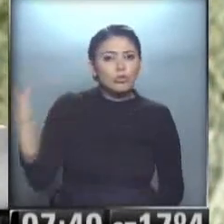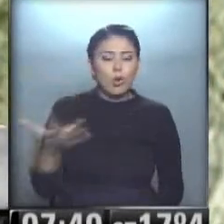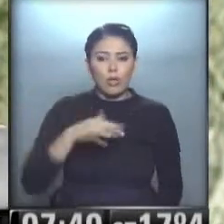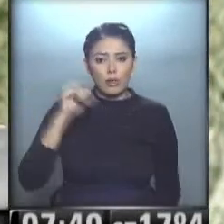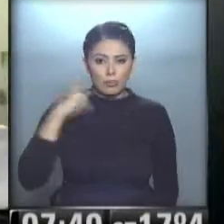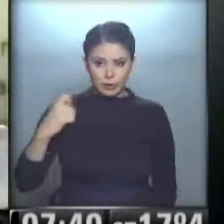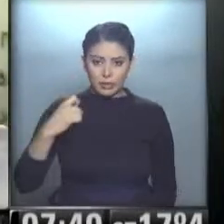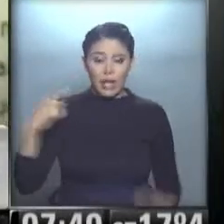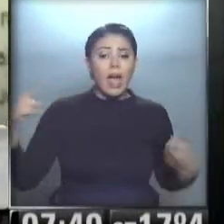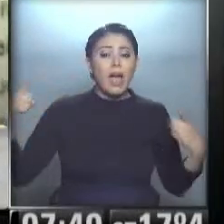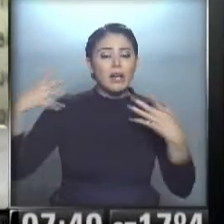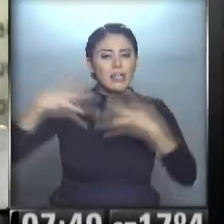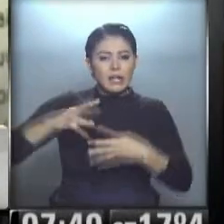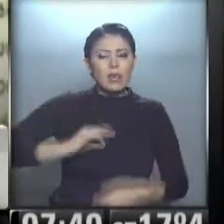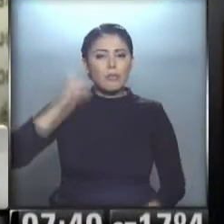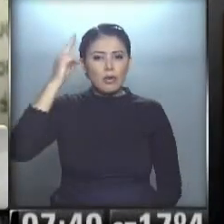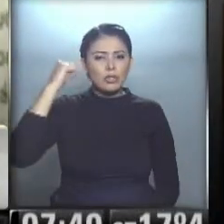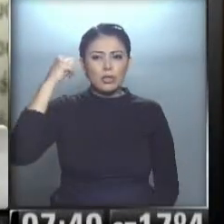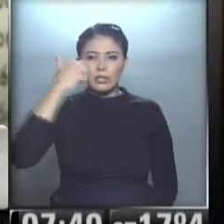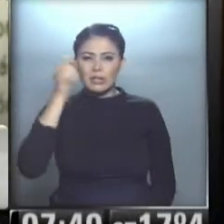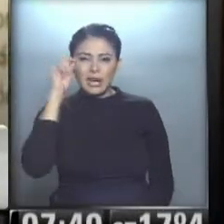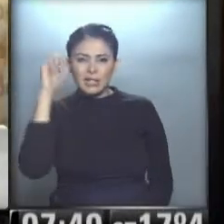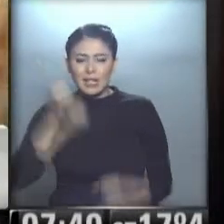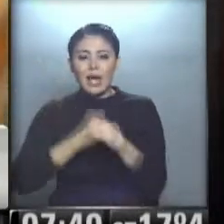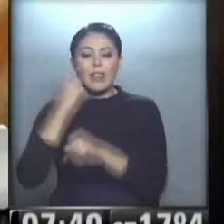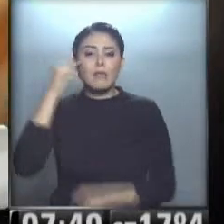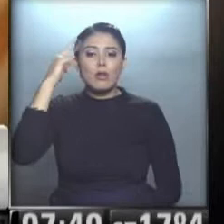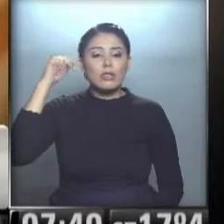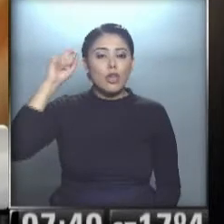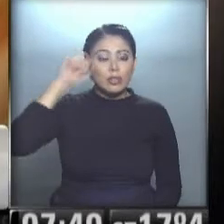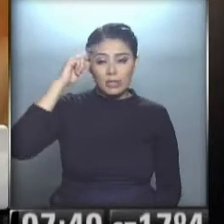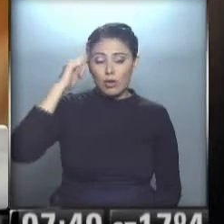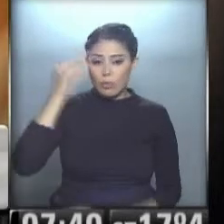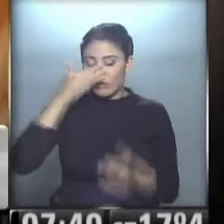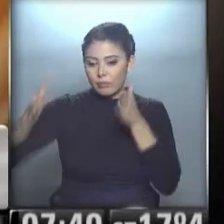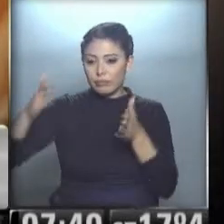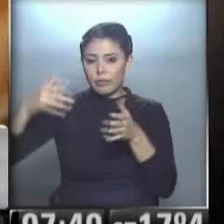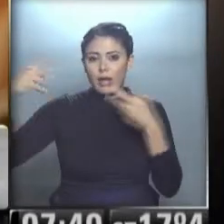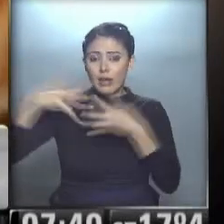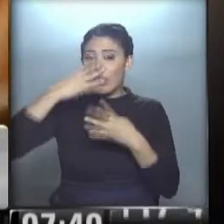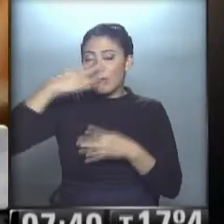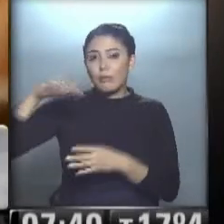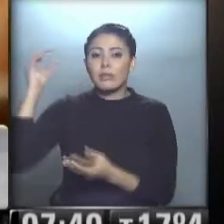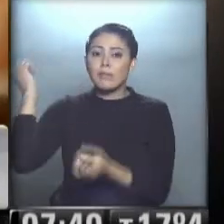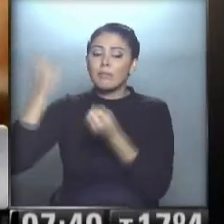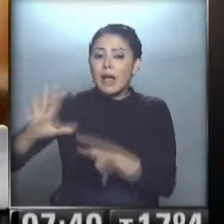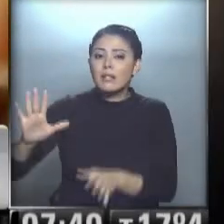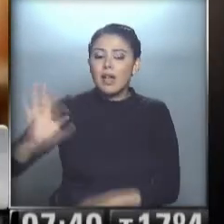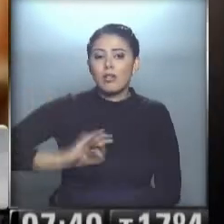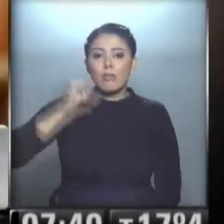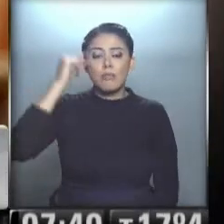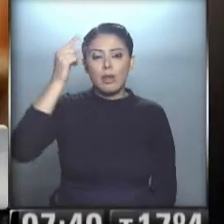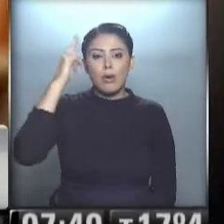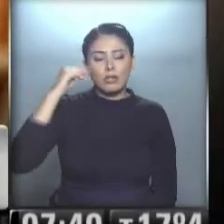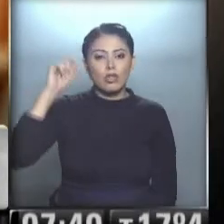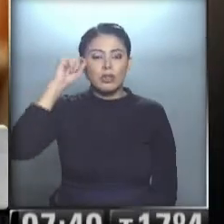guerra civil entre 1936 y 1939 y la posterior dictadura franquista desde 1939